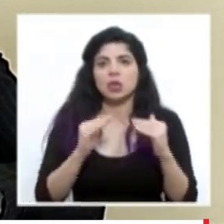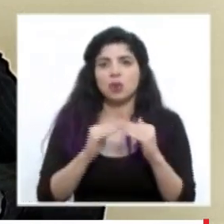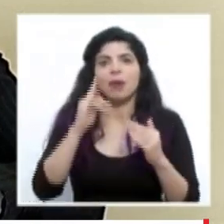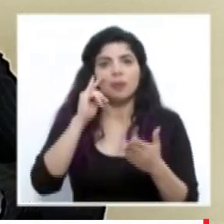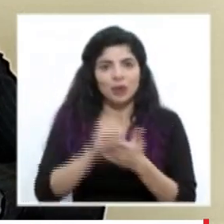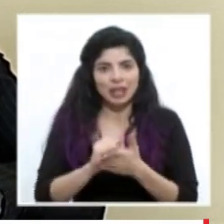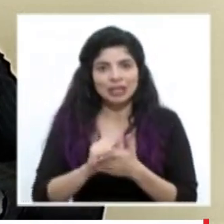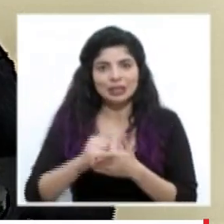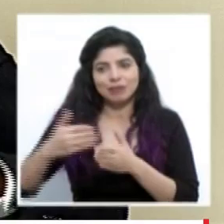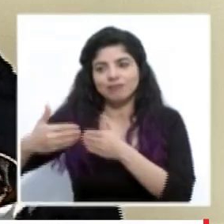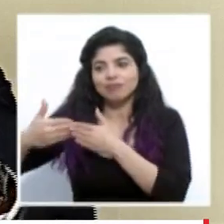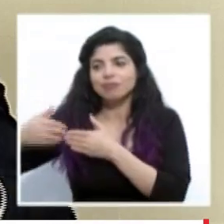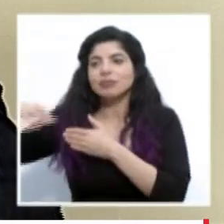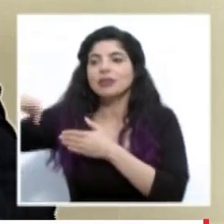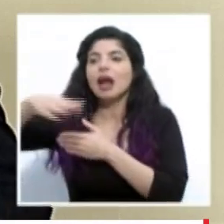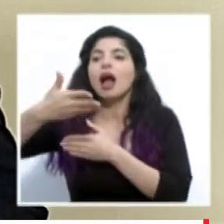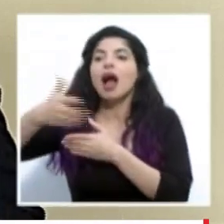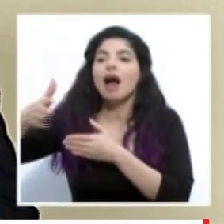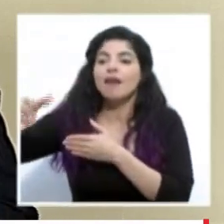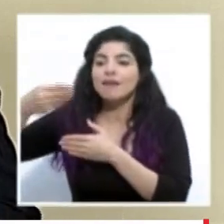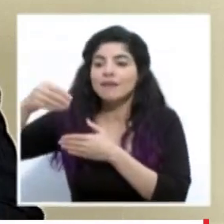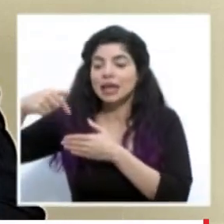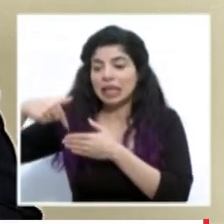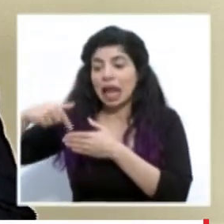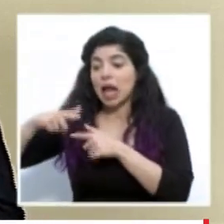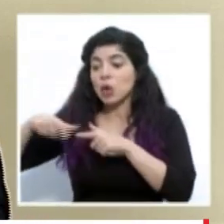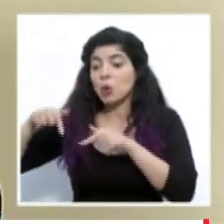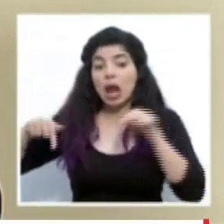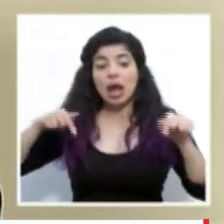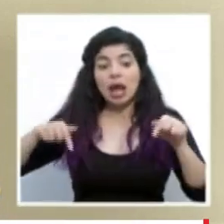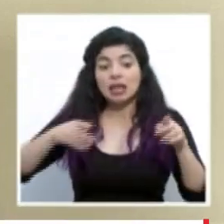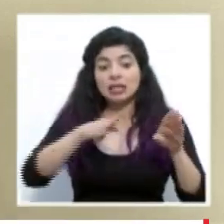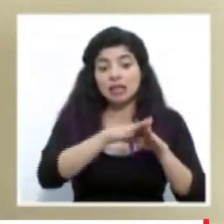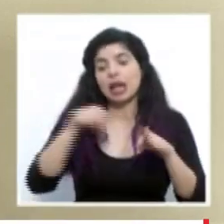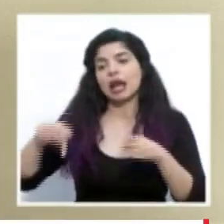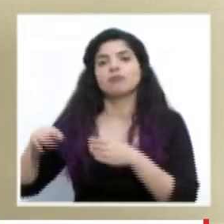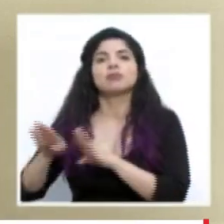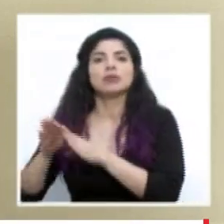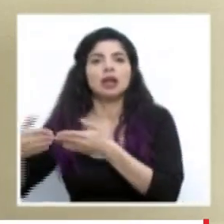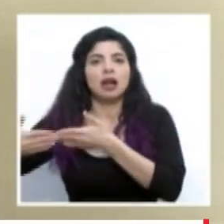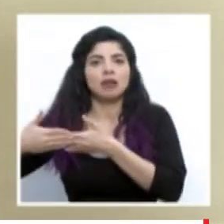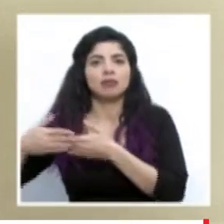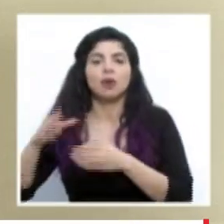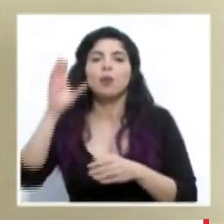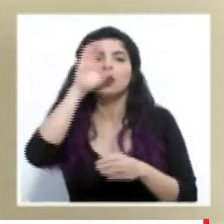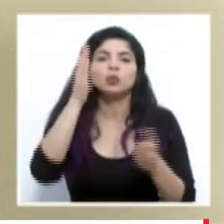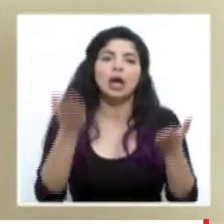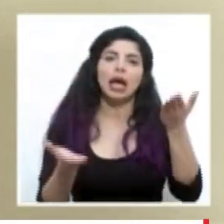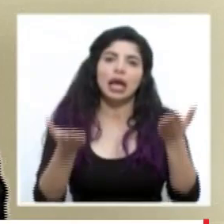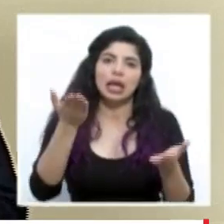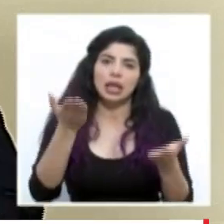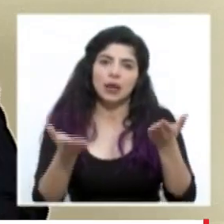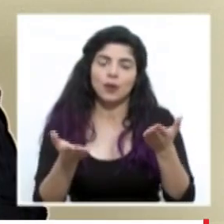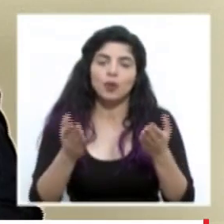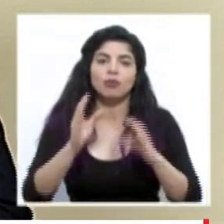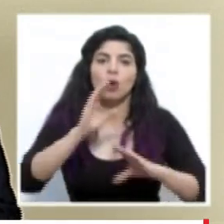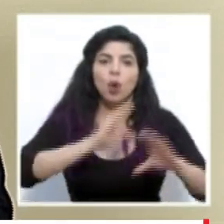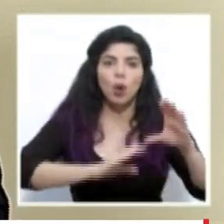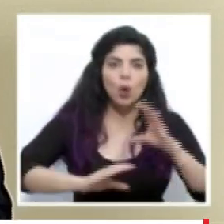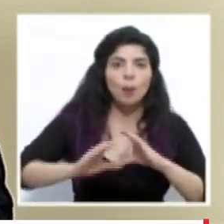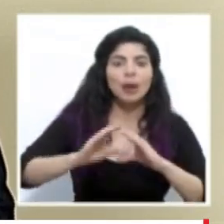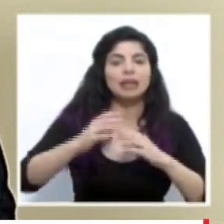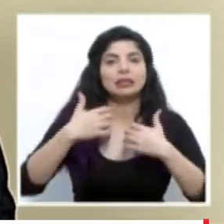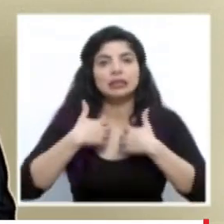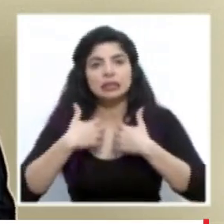sentido, pero como indico, la idea también es tender hacia ese equilibrio lo más cercano posible a mantener las situaciones comerciales y la